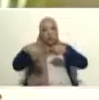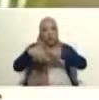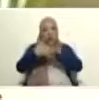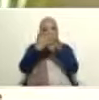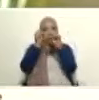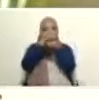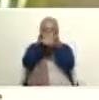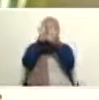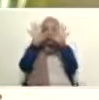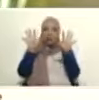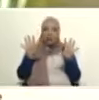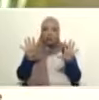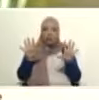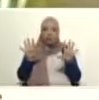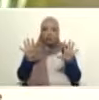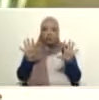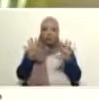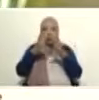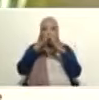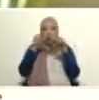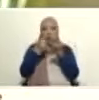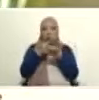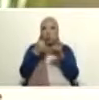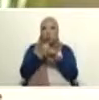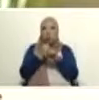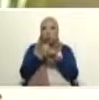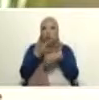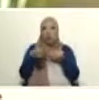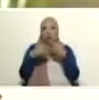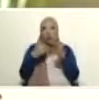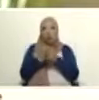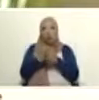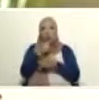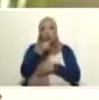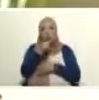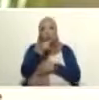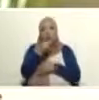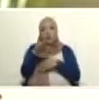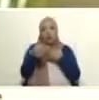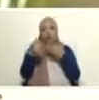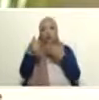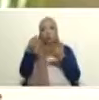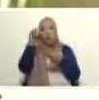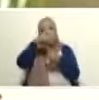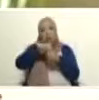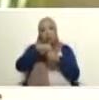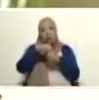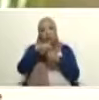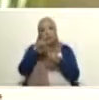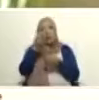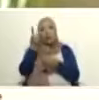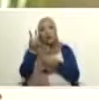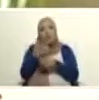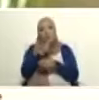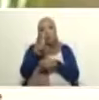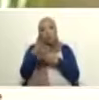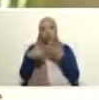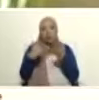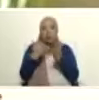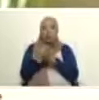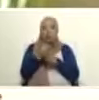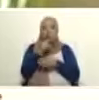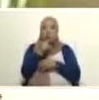transparente, con todas las garantías. Desde que usted entra al centro electoral, luego cuando